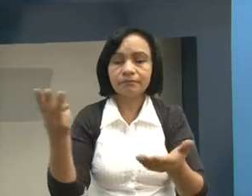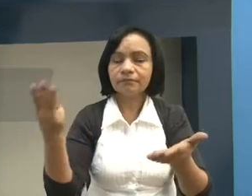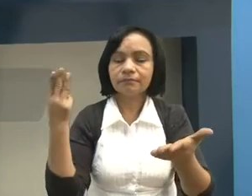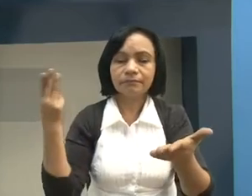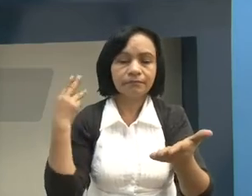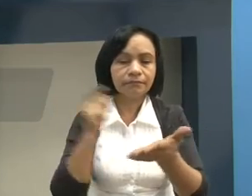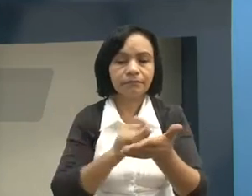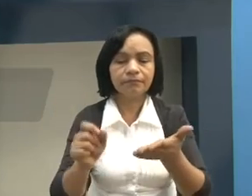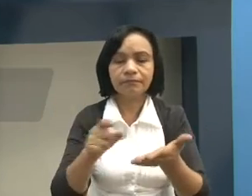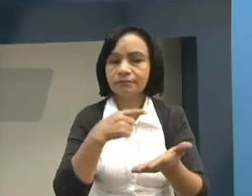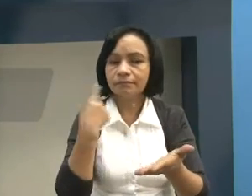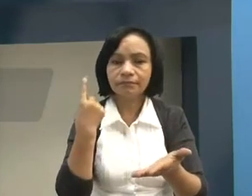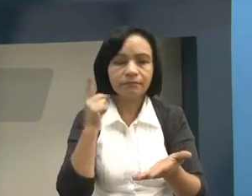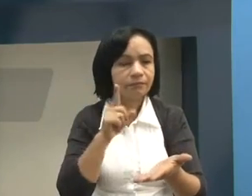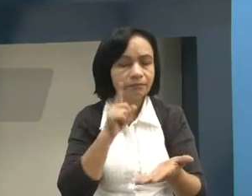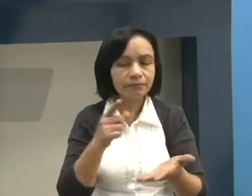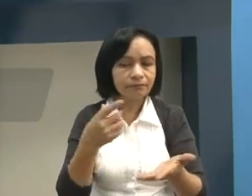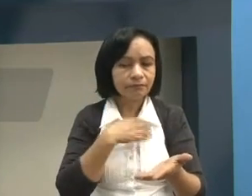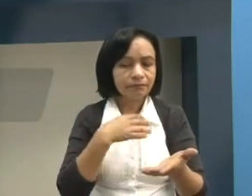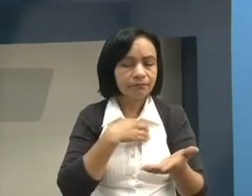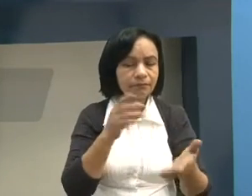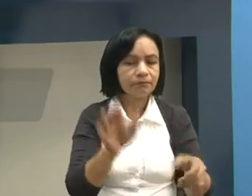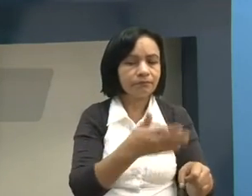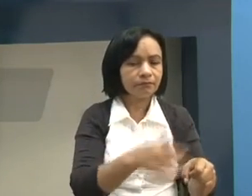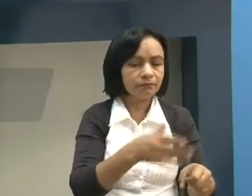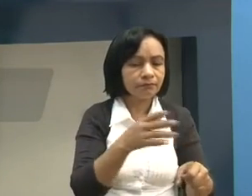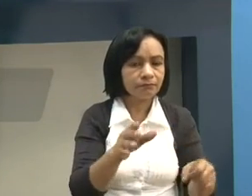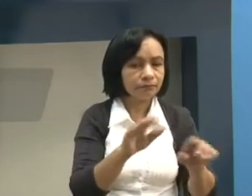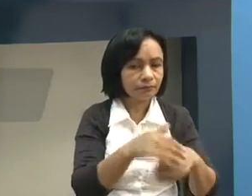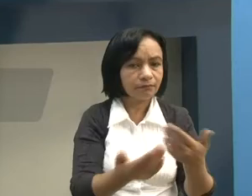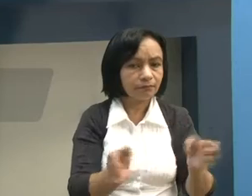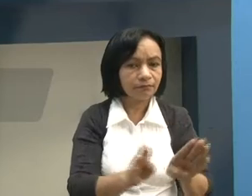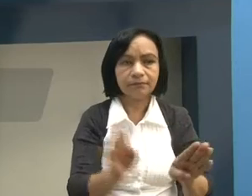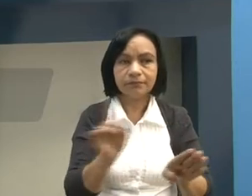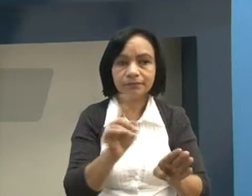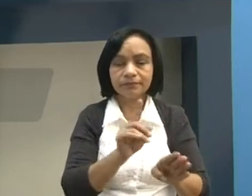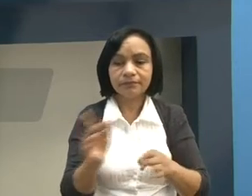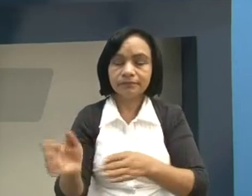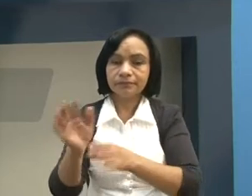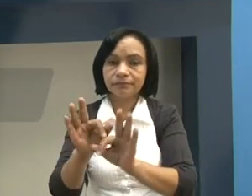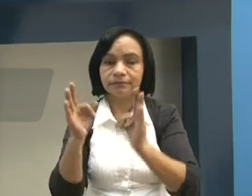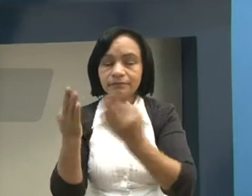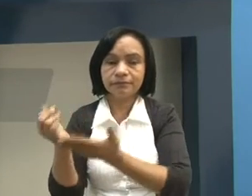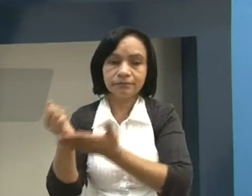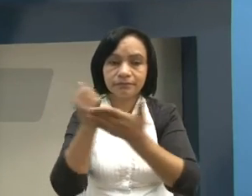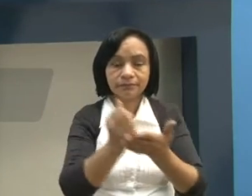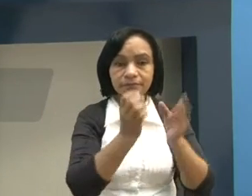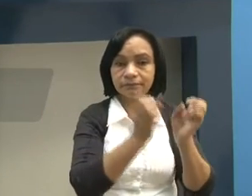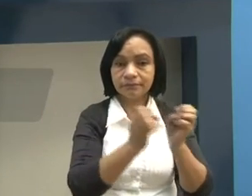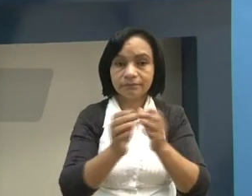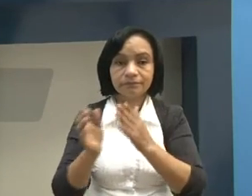maestra en el aula se elabore la... Tiene que haber un proceso, ¿verdad? Y ahí es donde vos ves la capacidad